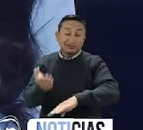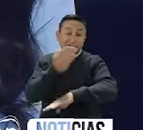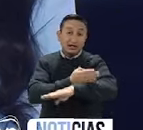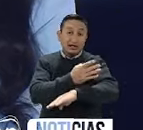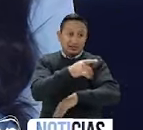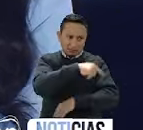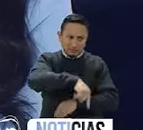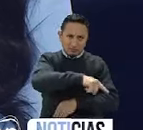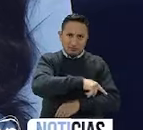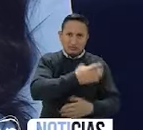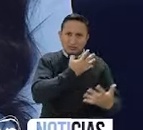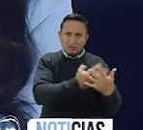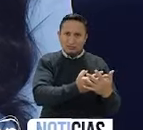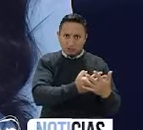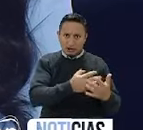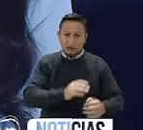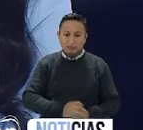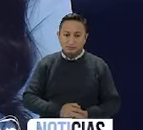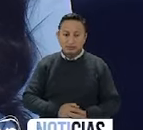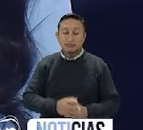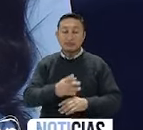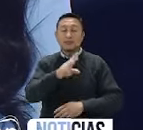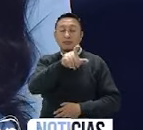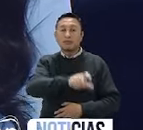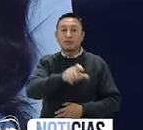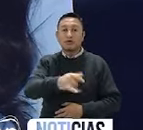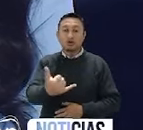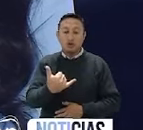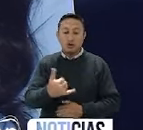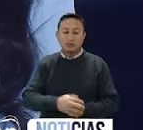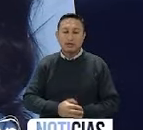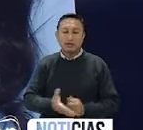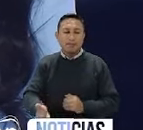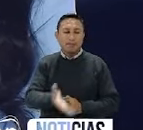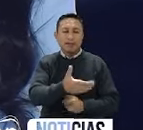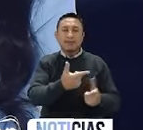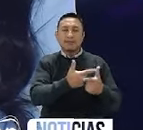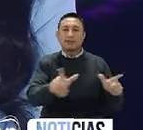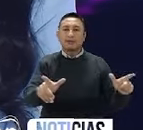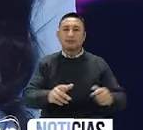mismos delitos, los sospechosos recibieron medidas sustitutivas.